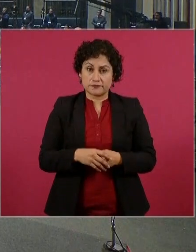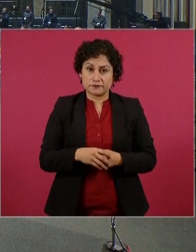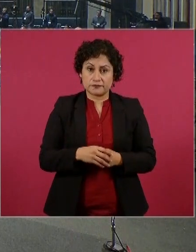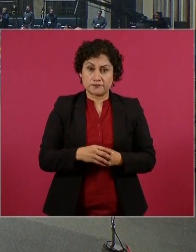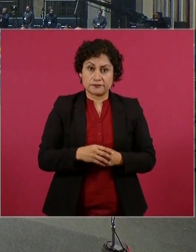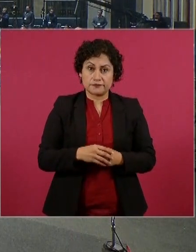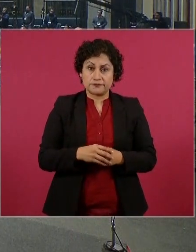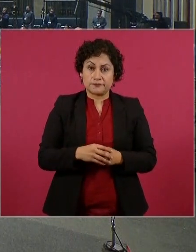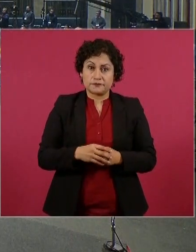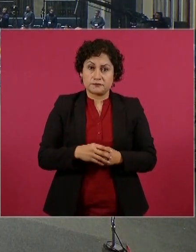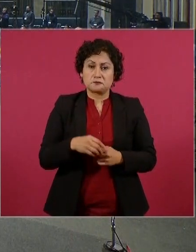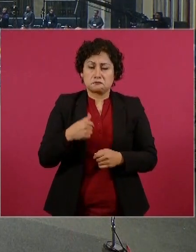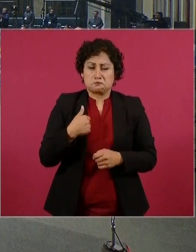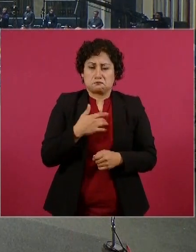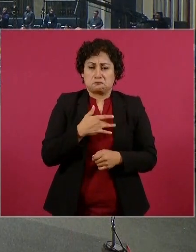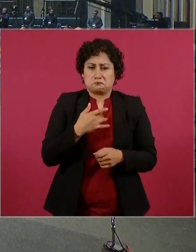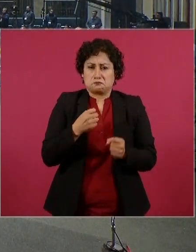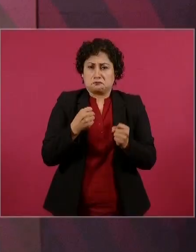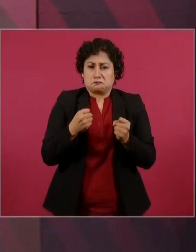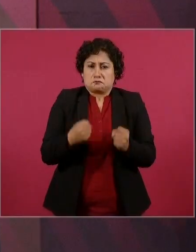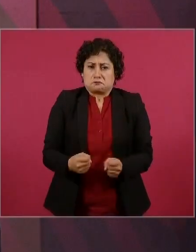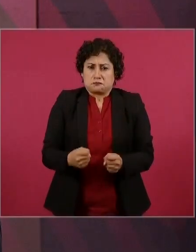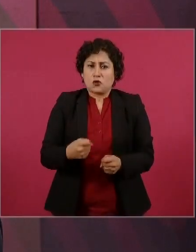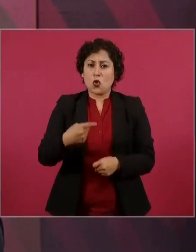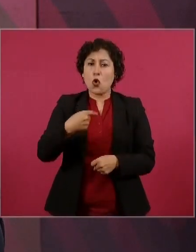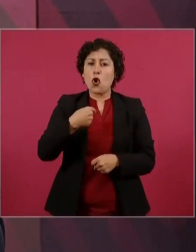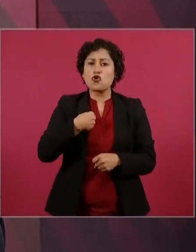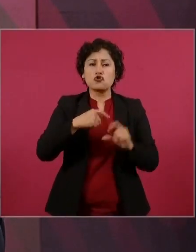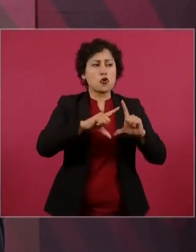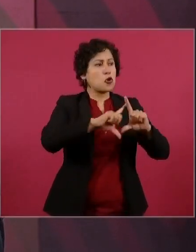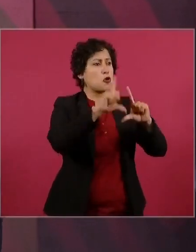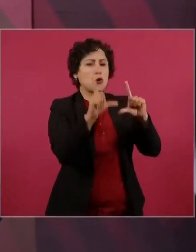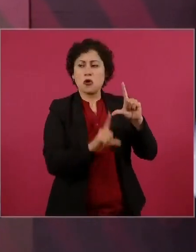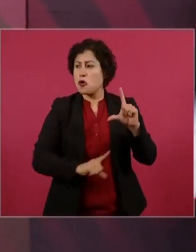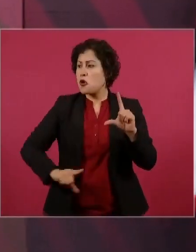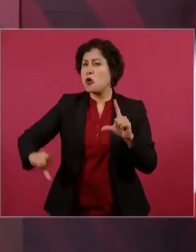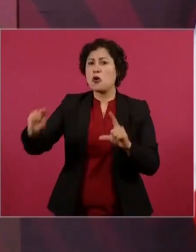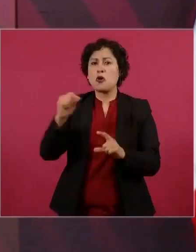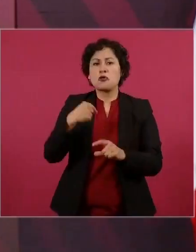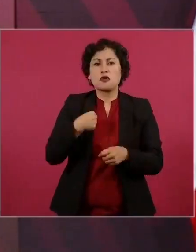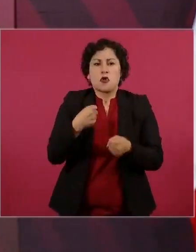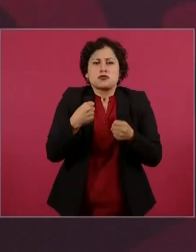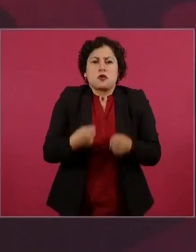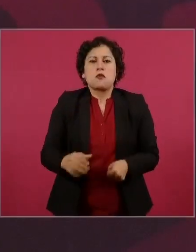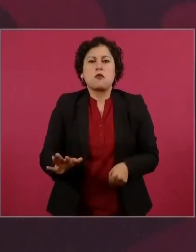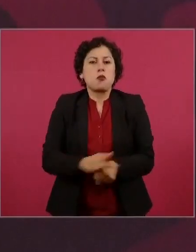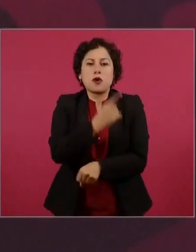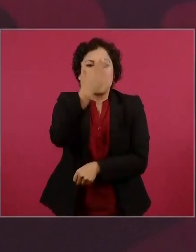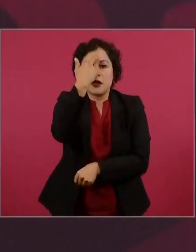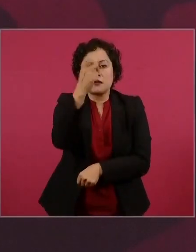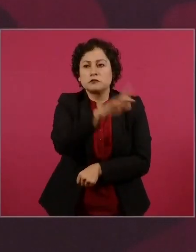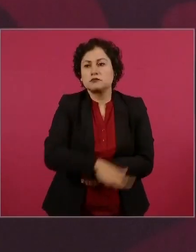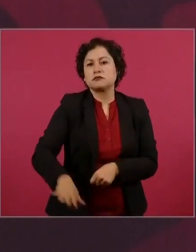no estoy seguro en cualquier parte del país a mí me cuida el